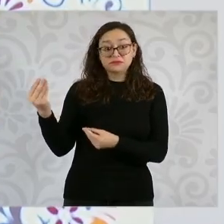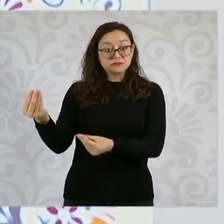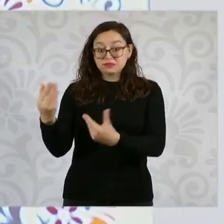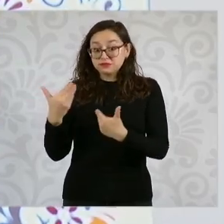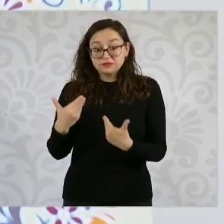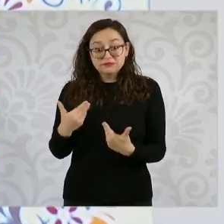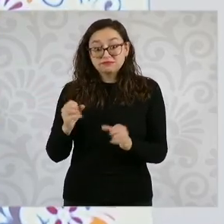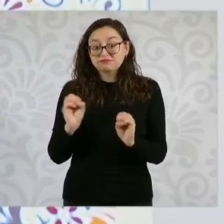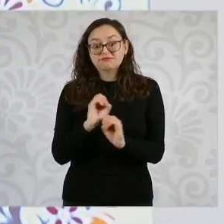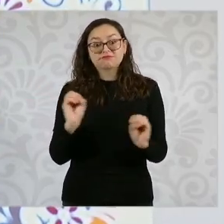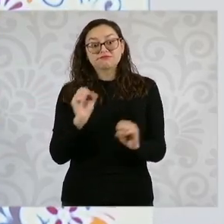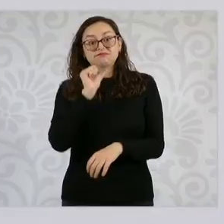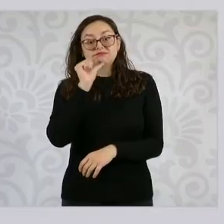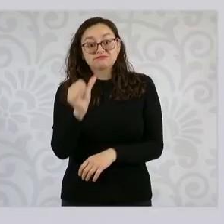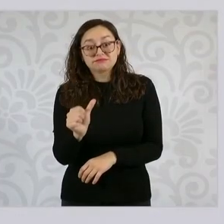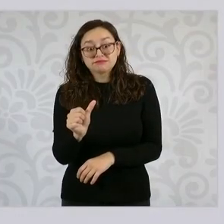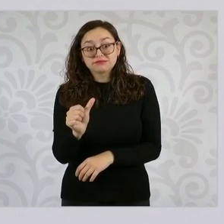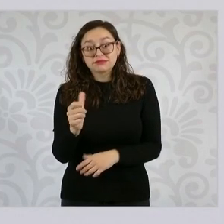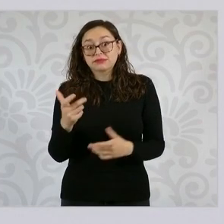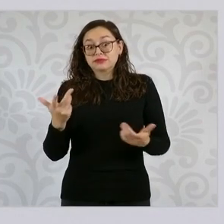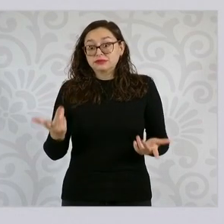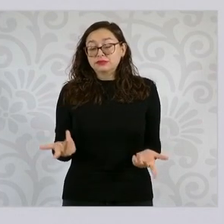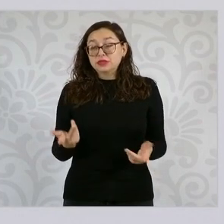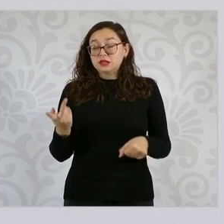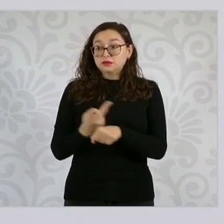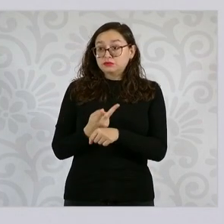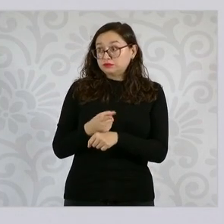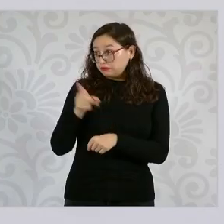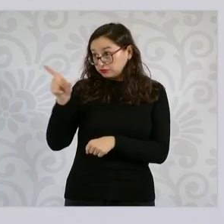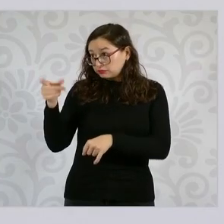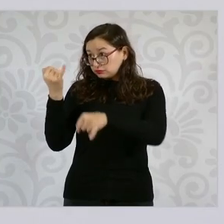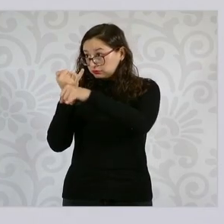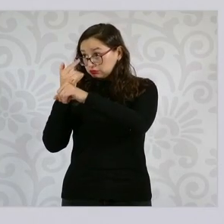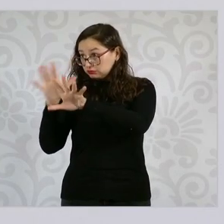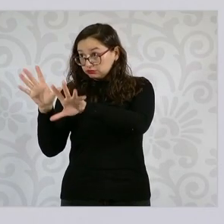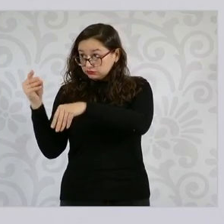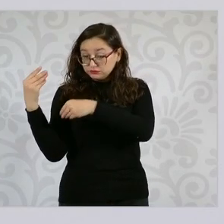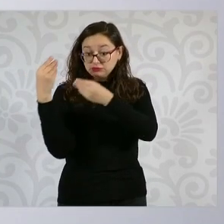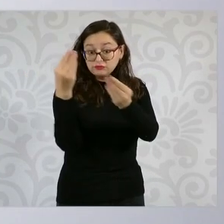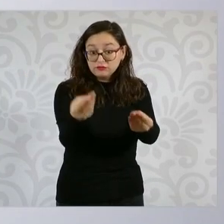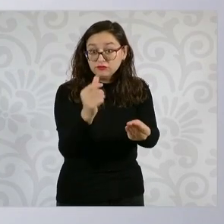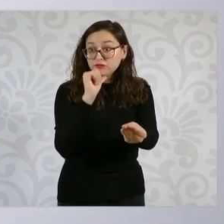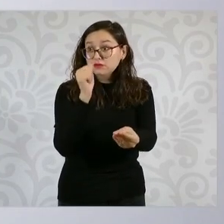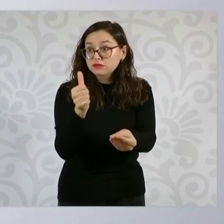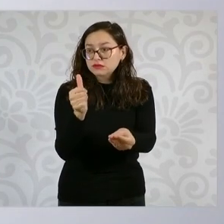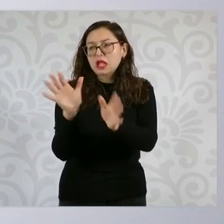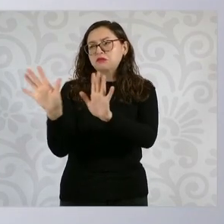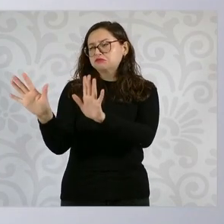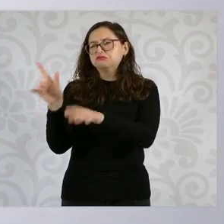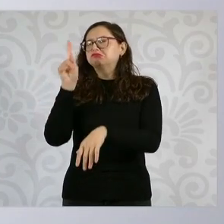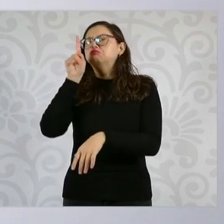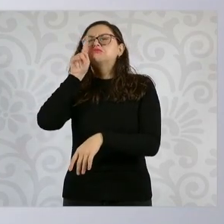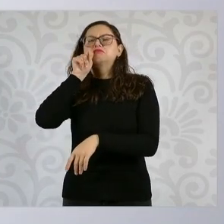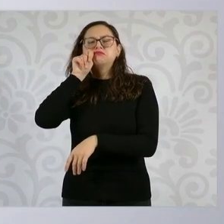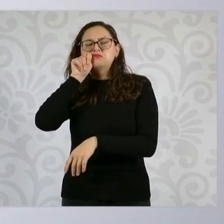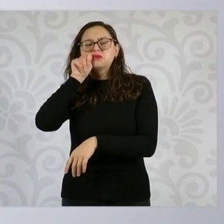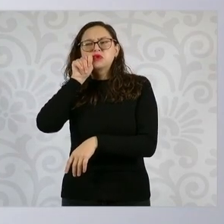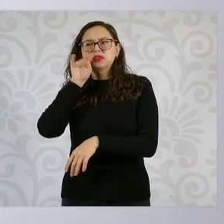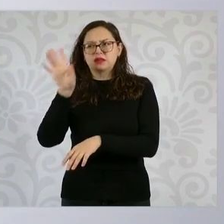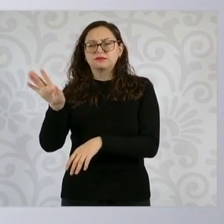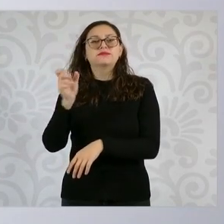enviado. Entonces, si no lo envían, lo que dice esta ley es que el Senado de todas maneras